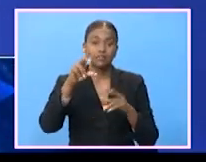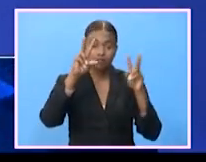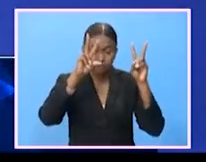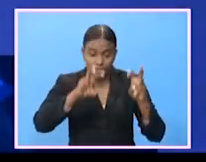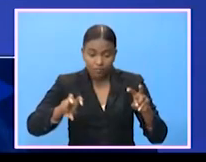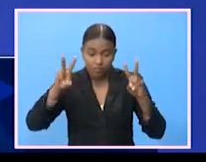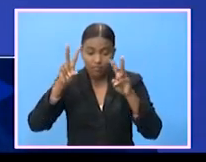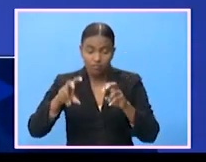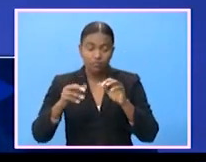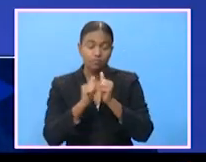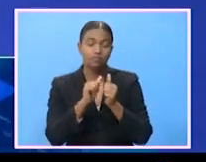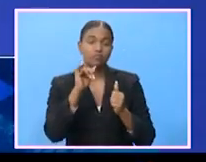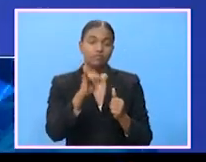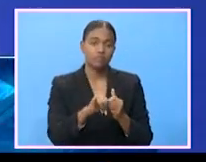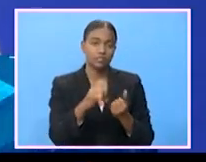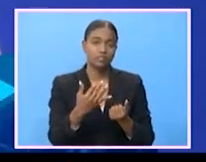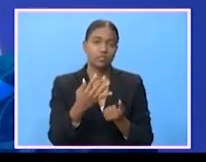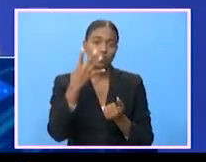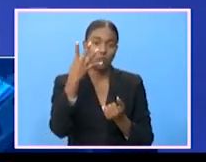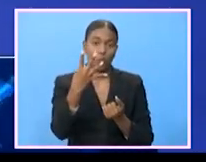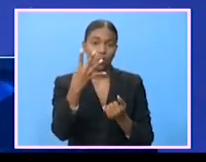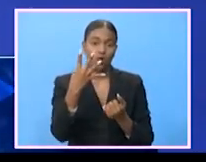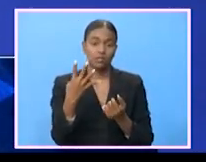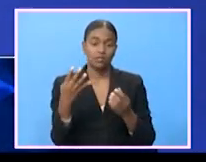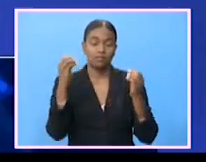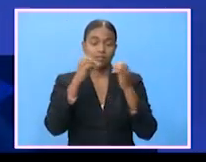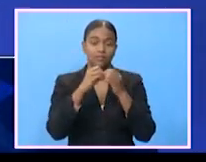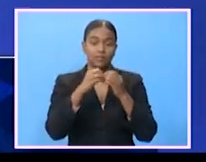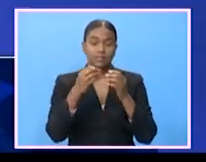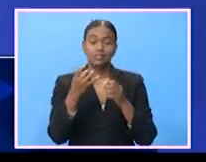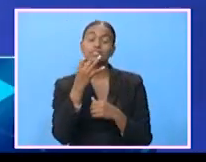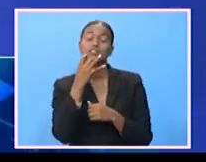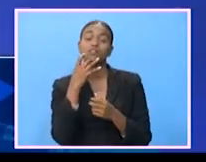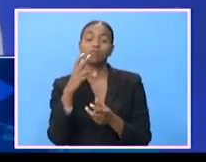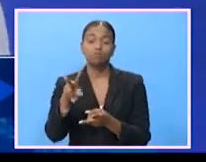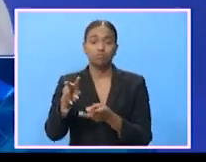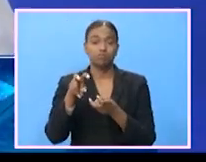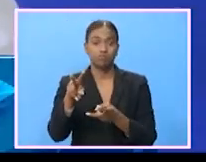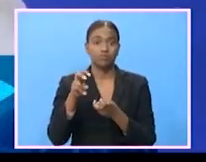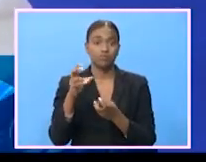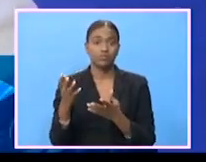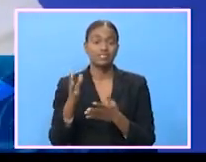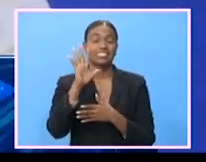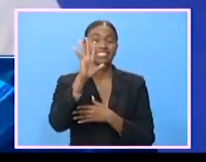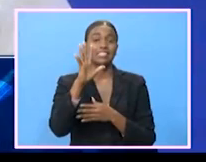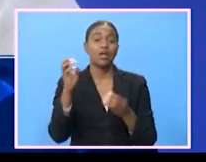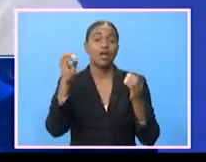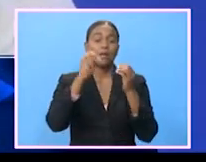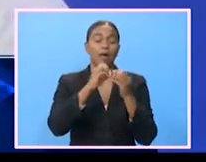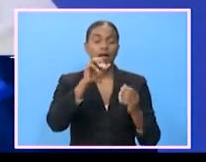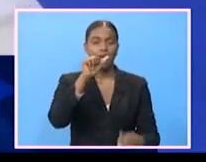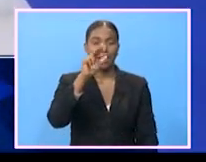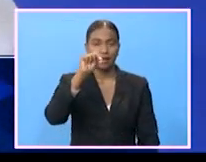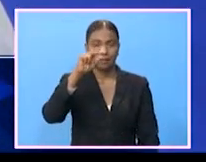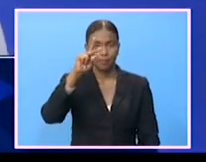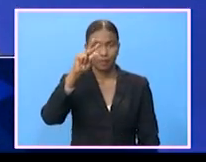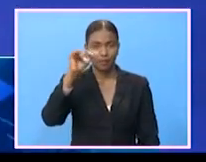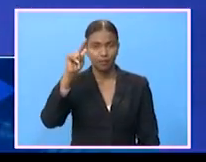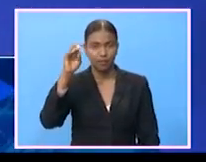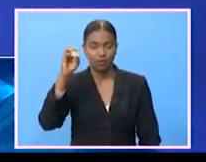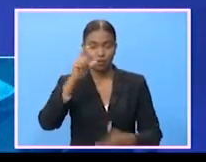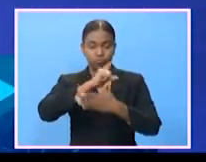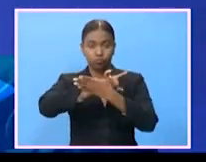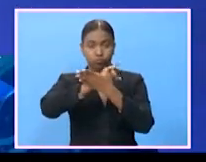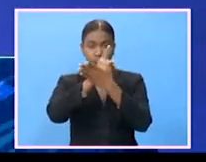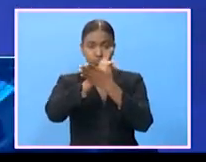modelo, 4 calibraciones de patrones eléctricos, 5 calibraciones de amperímetros, un medidor